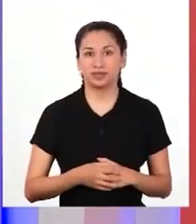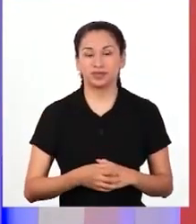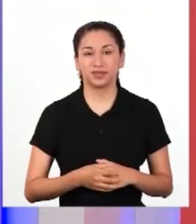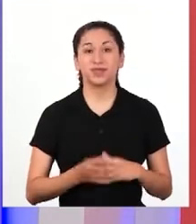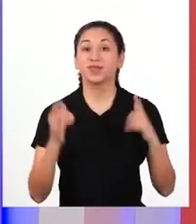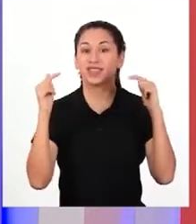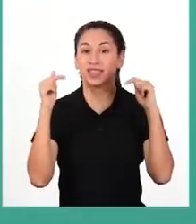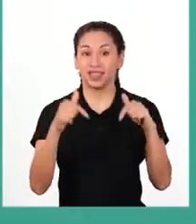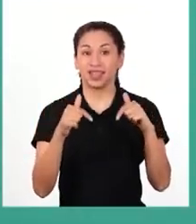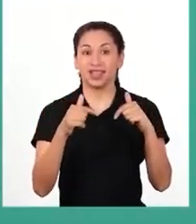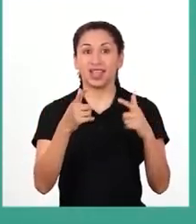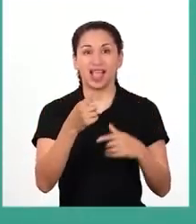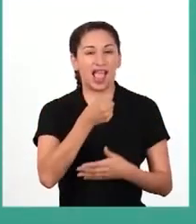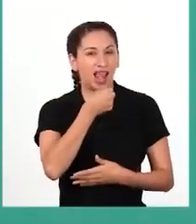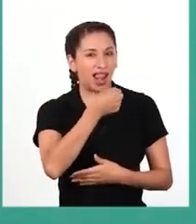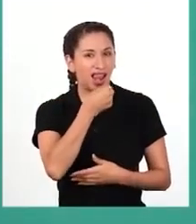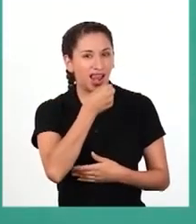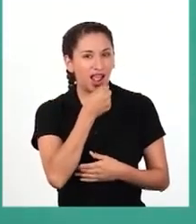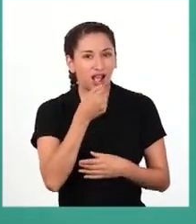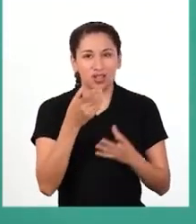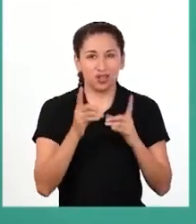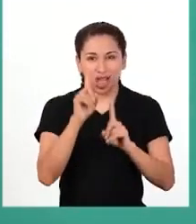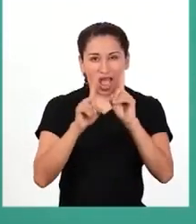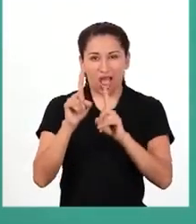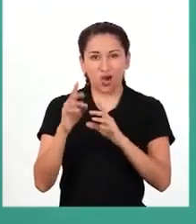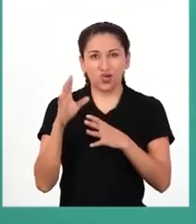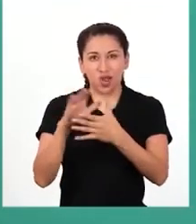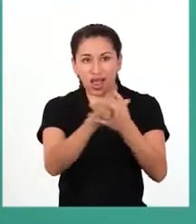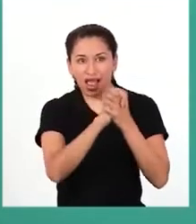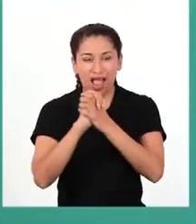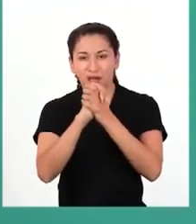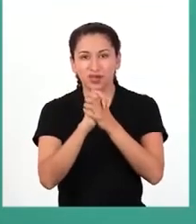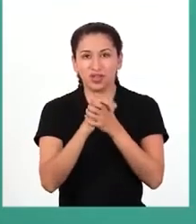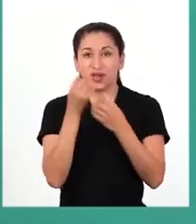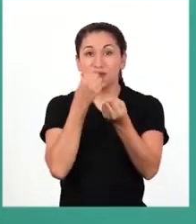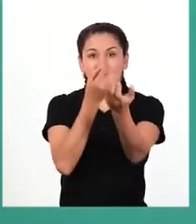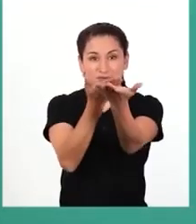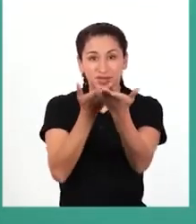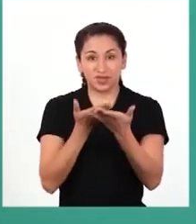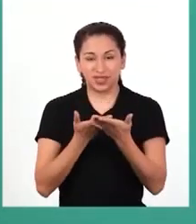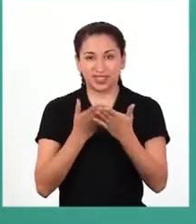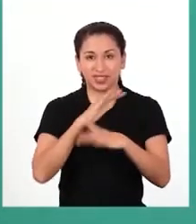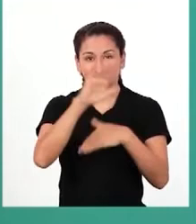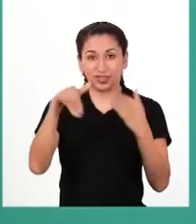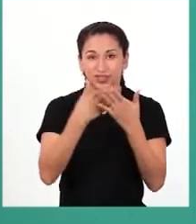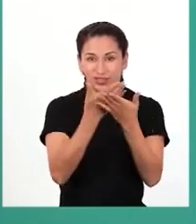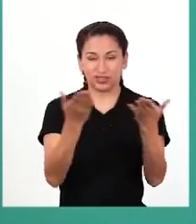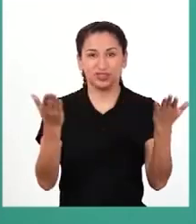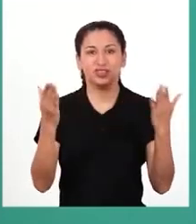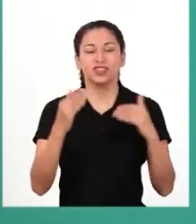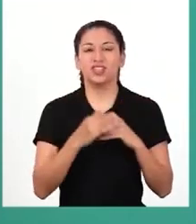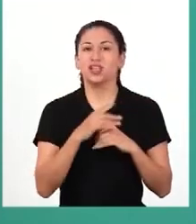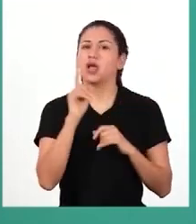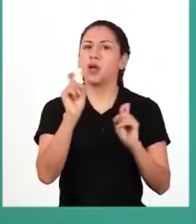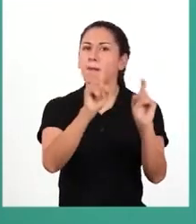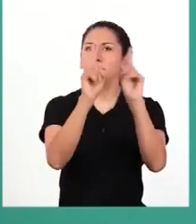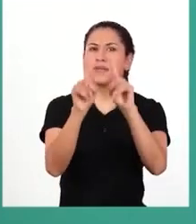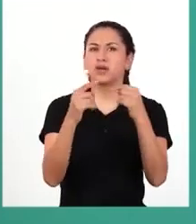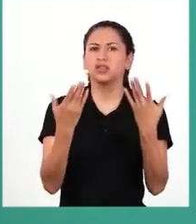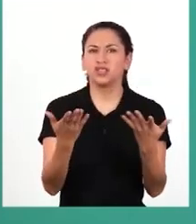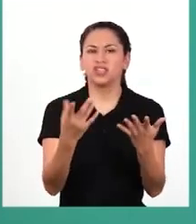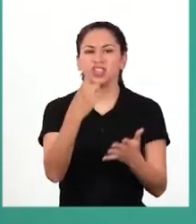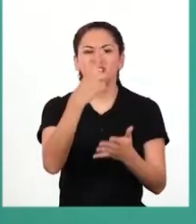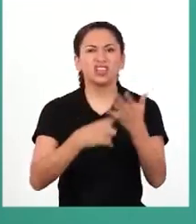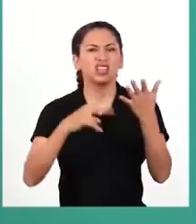un discurso? Aquí Alejandro reporta con las ideas de algunas de nuestras amigas y amigos. Bienvenidas Kitsia